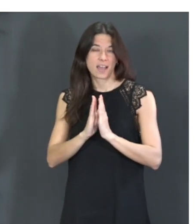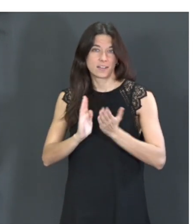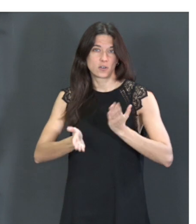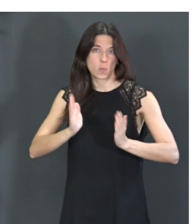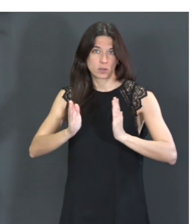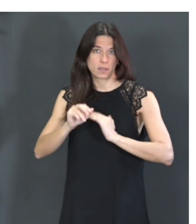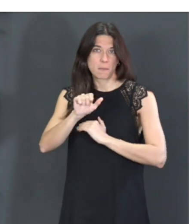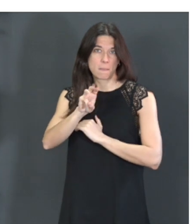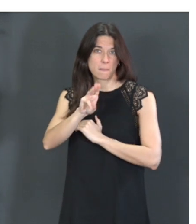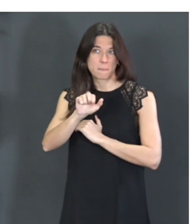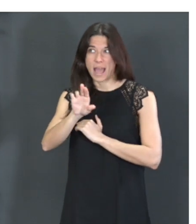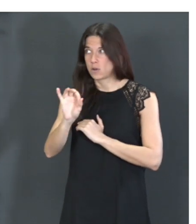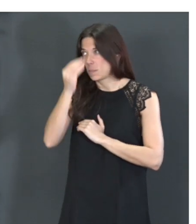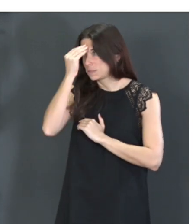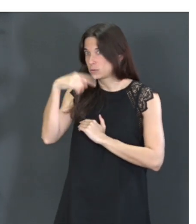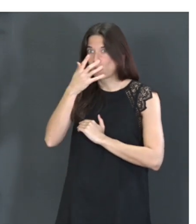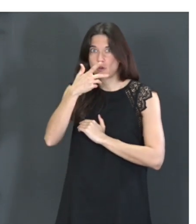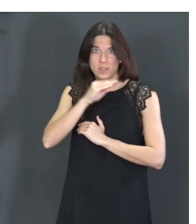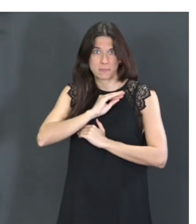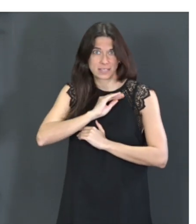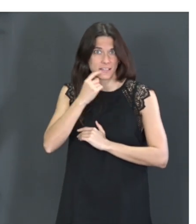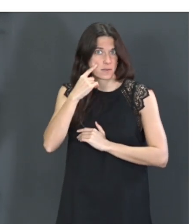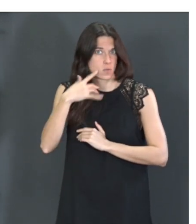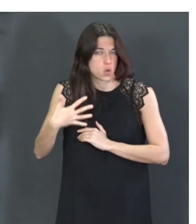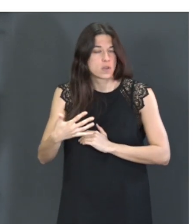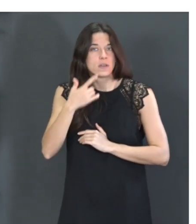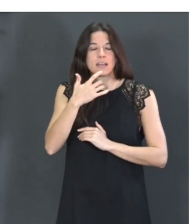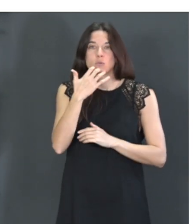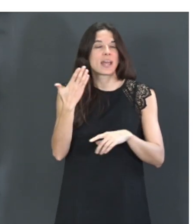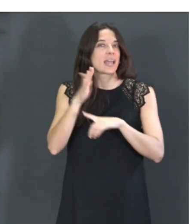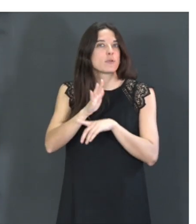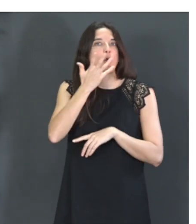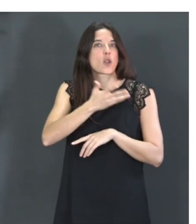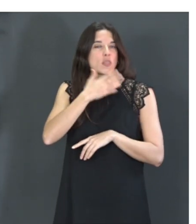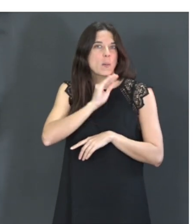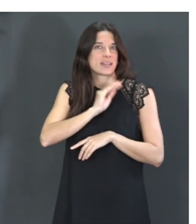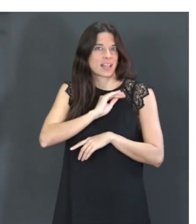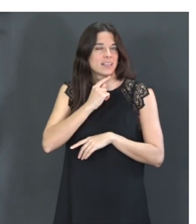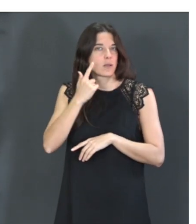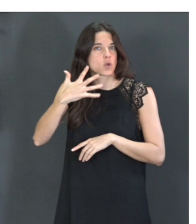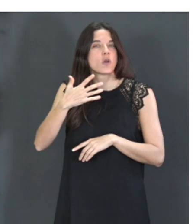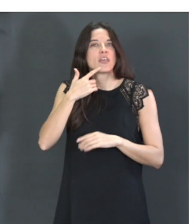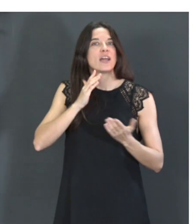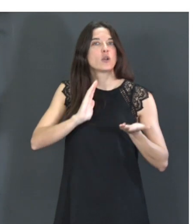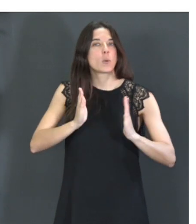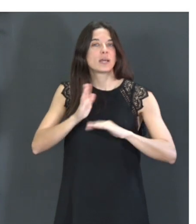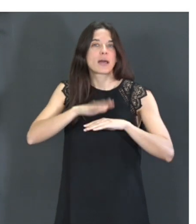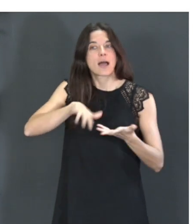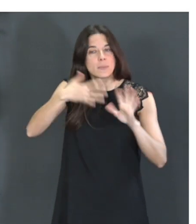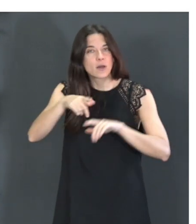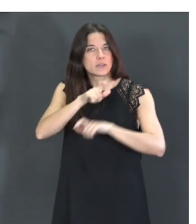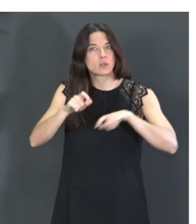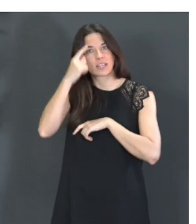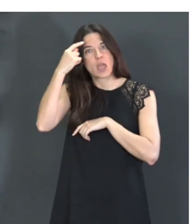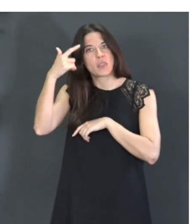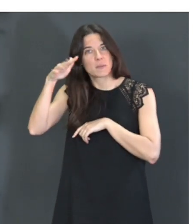que es muy conocida. De hecho, es el ejemplo más conocido de robótica aplicado a las personas con demencia o